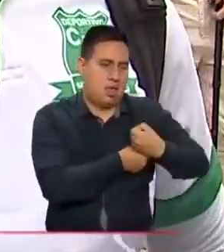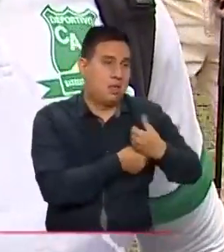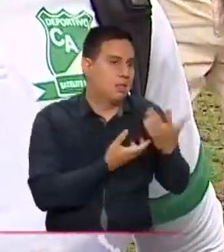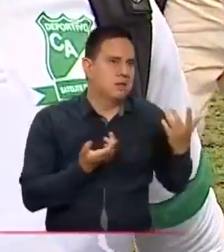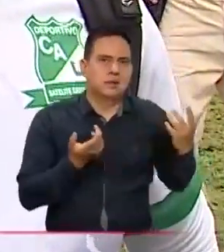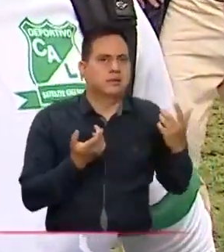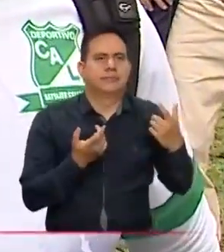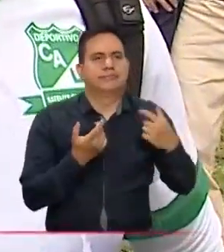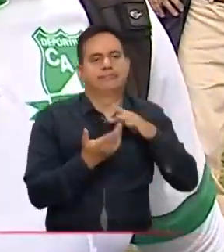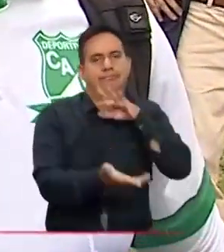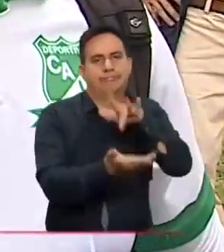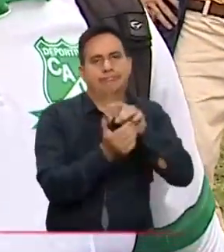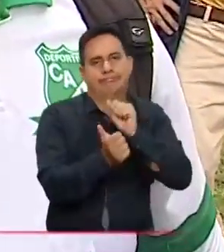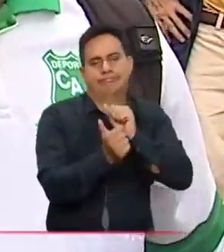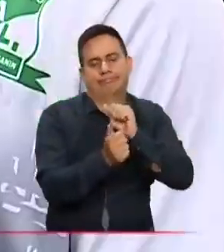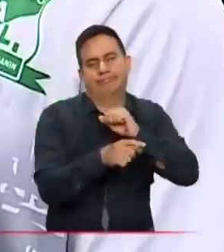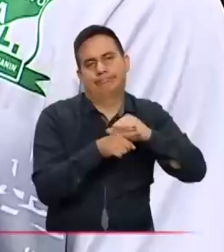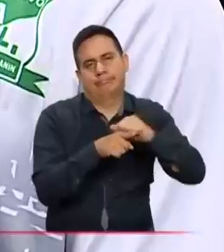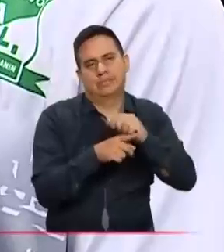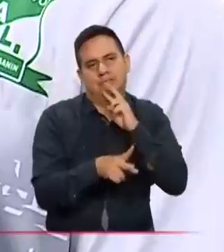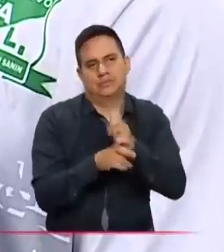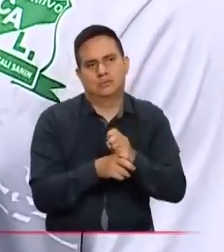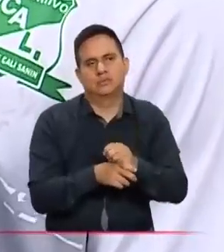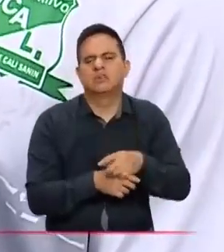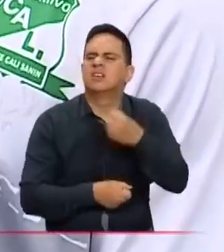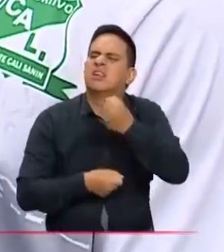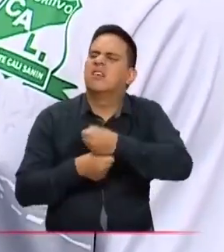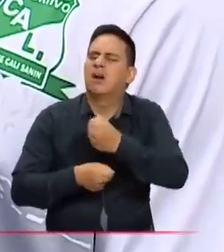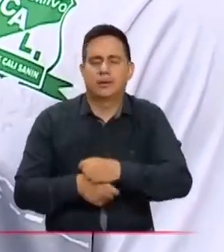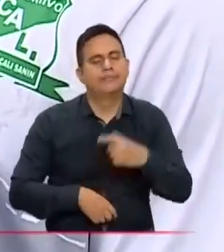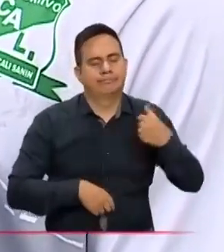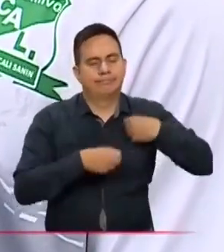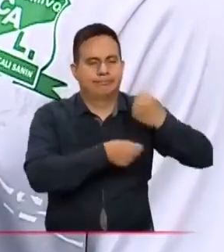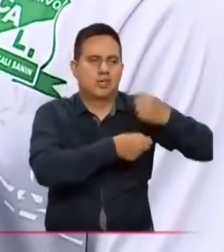qué trabajaba? Ah, trabajaba construcción. Mi papá